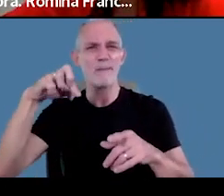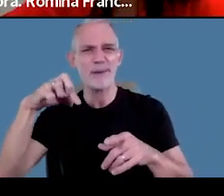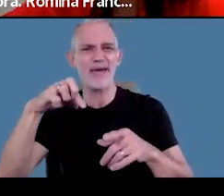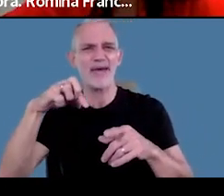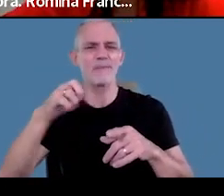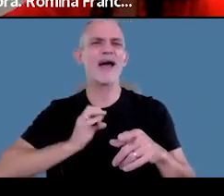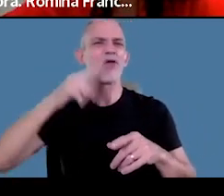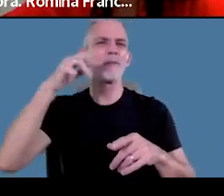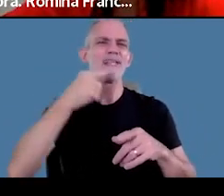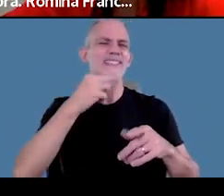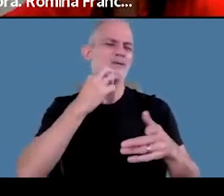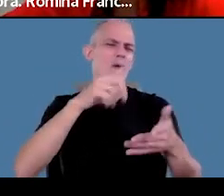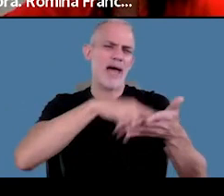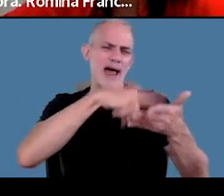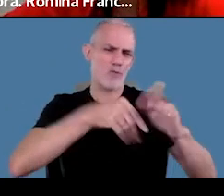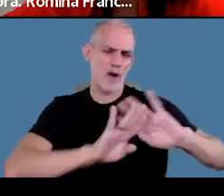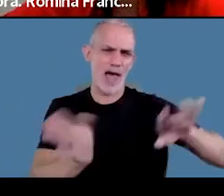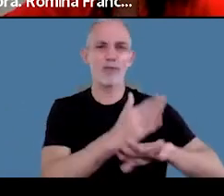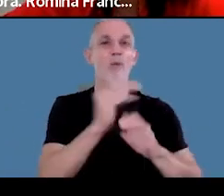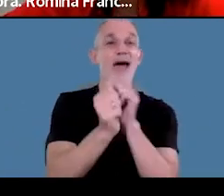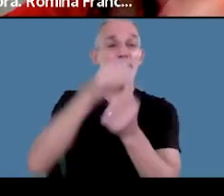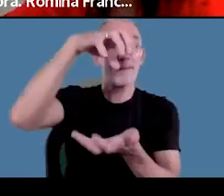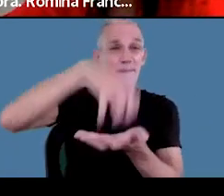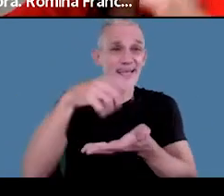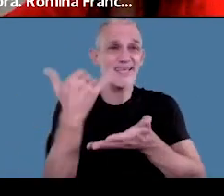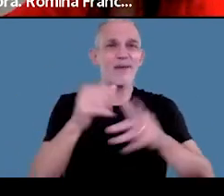2019, mismo para algunas empresas que tenían